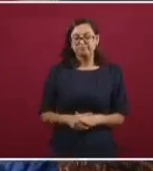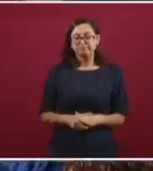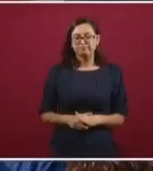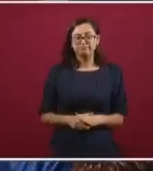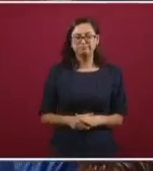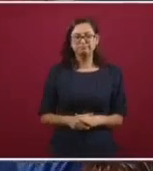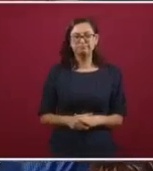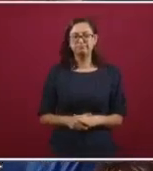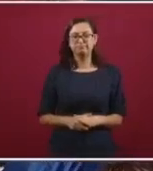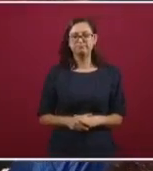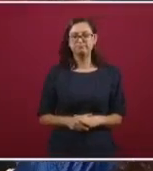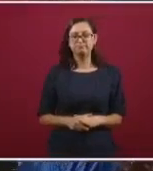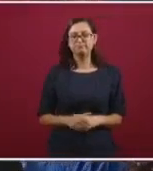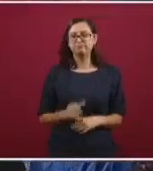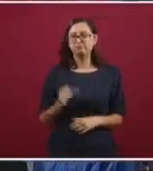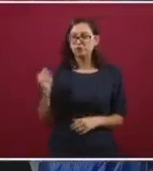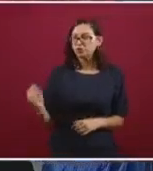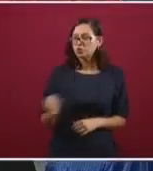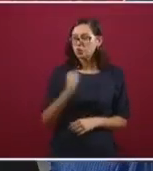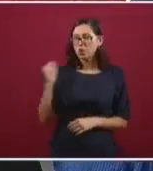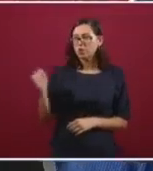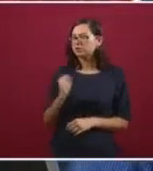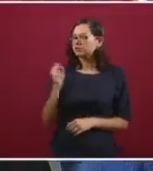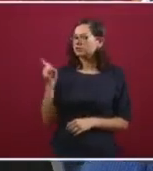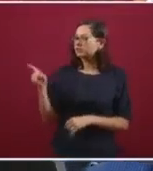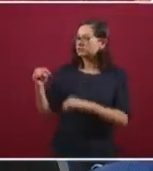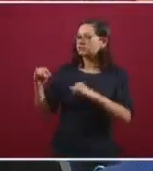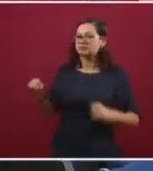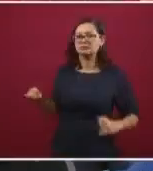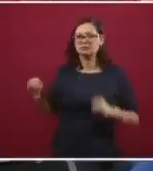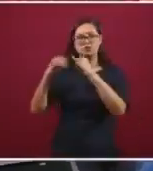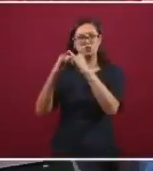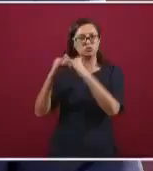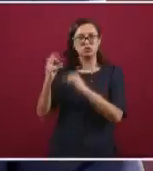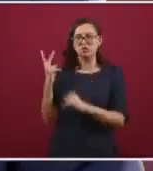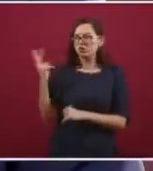se tenía estas instituciones limpias,